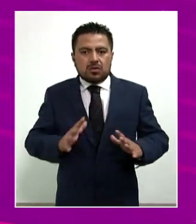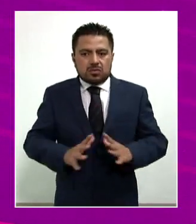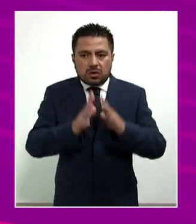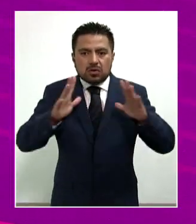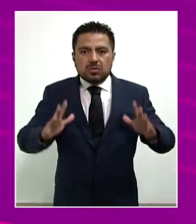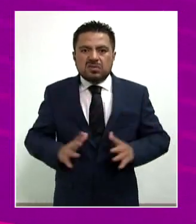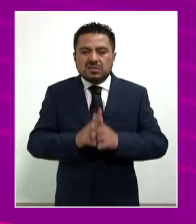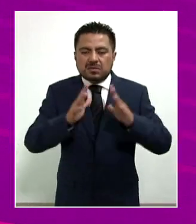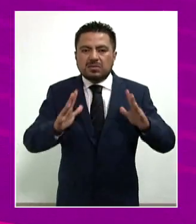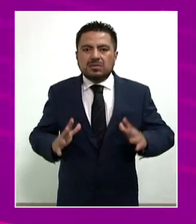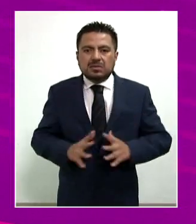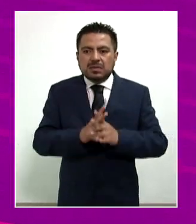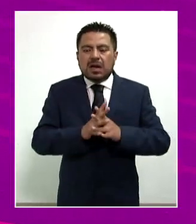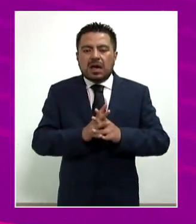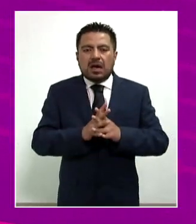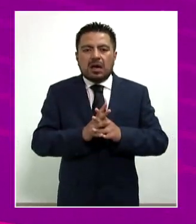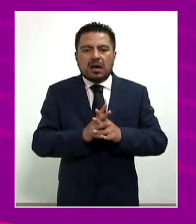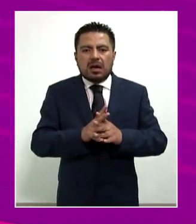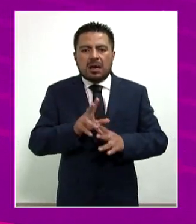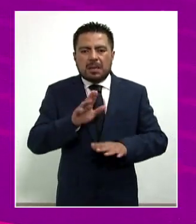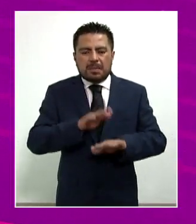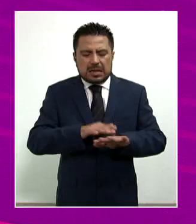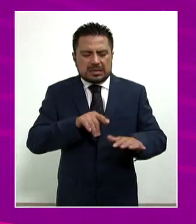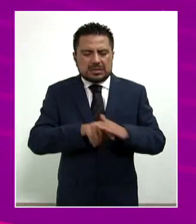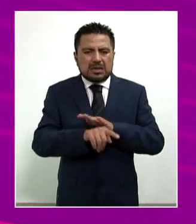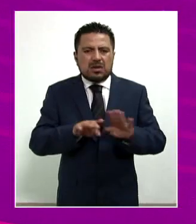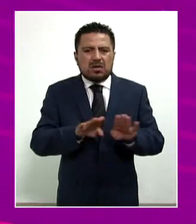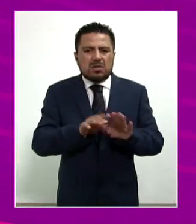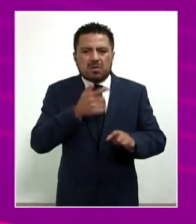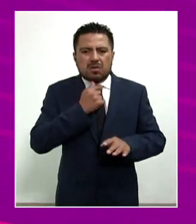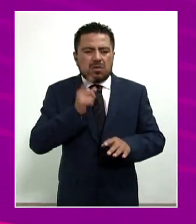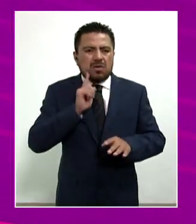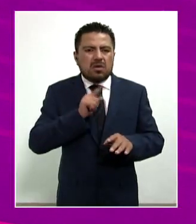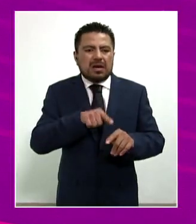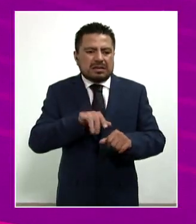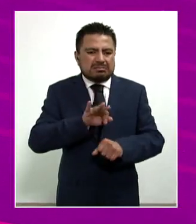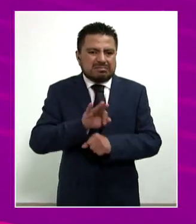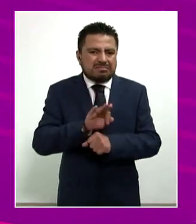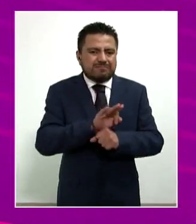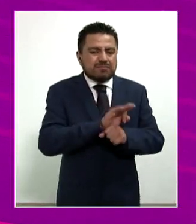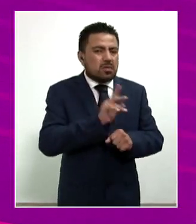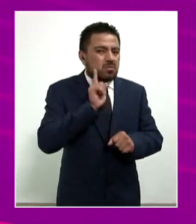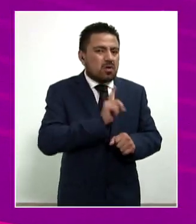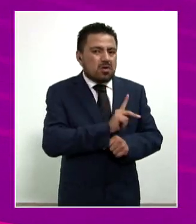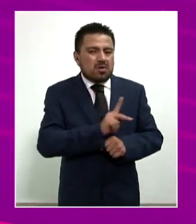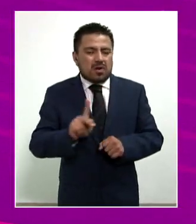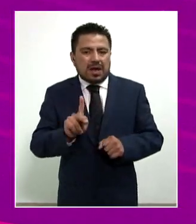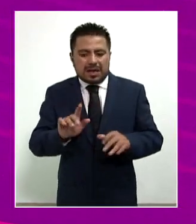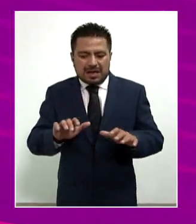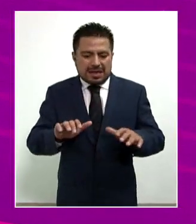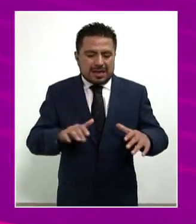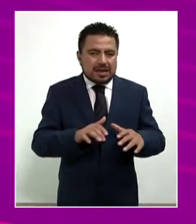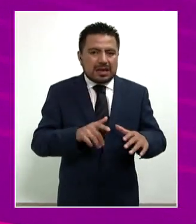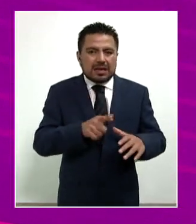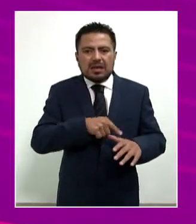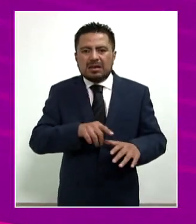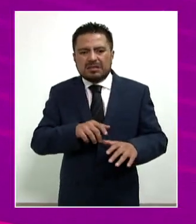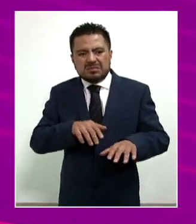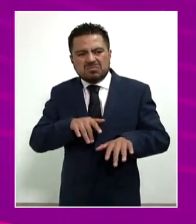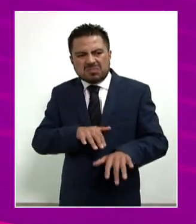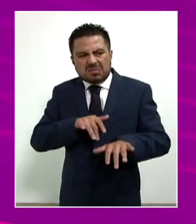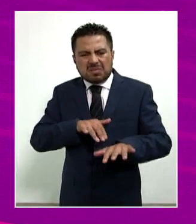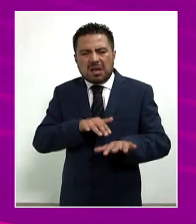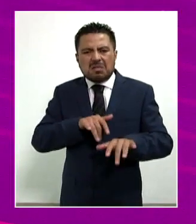lucha, pues más allá de género, sino una lucha feminista, que toman las calles, que